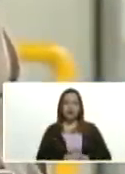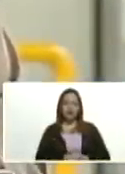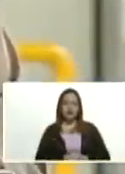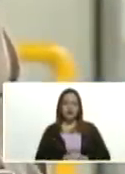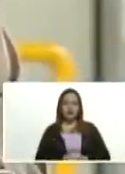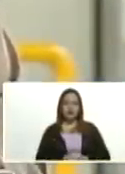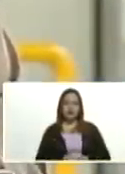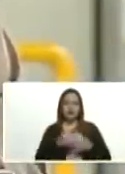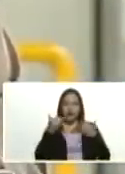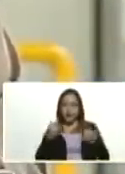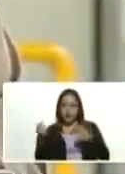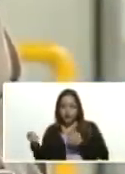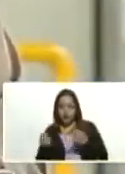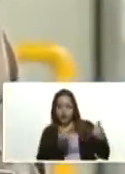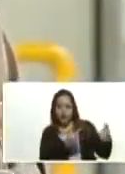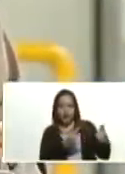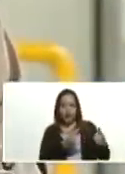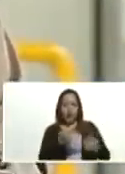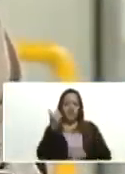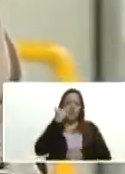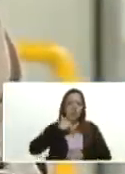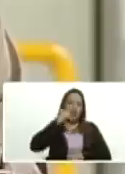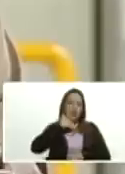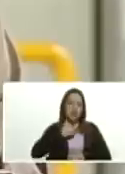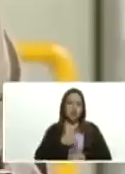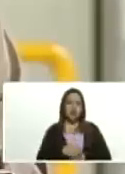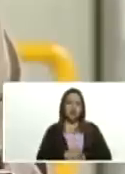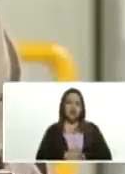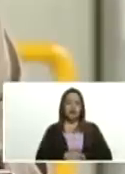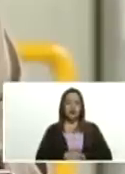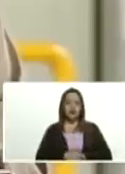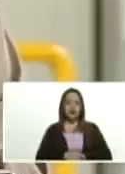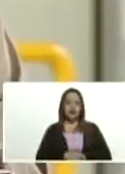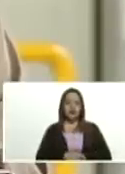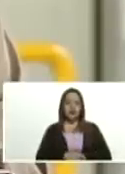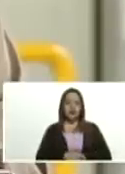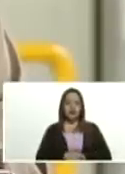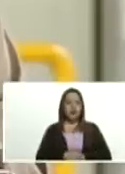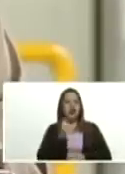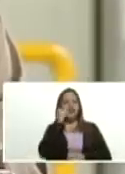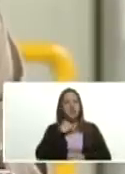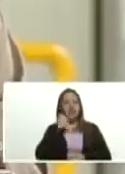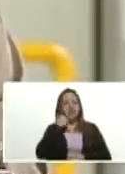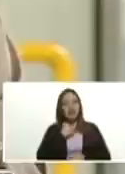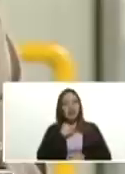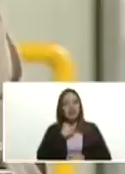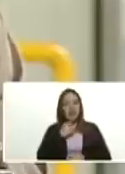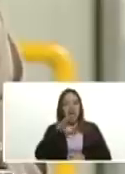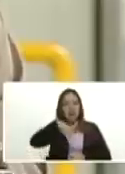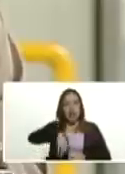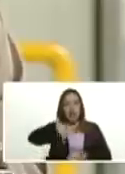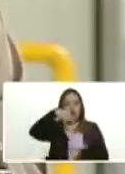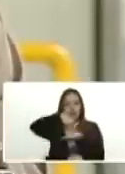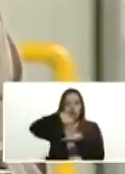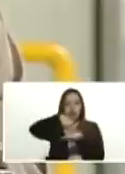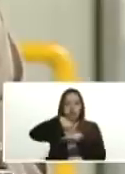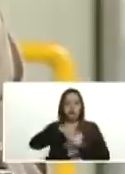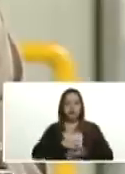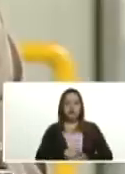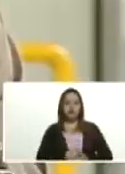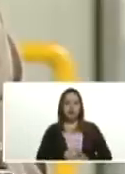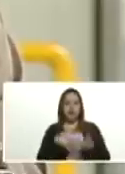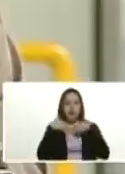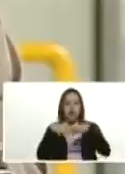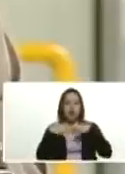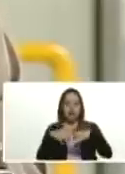Y nos vamos directo a Valencia. A Valencia, en el estado Carabobo, en la zona